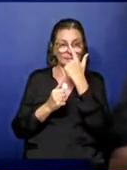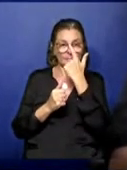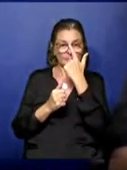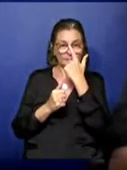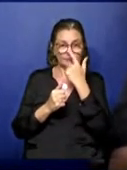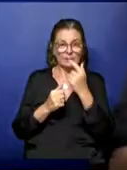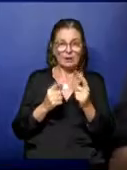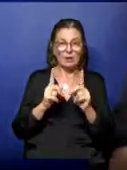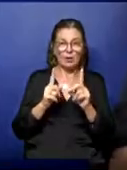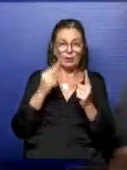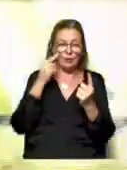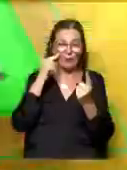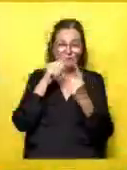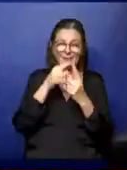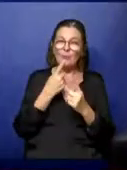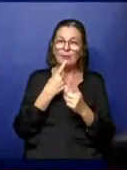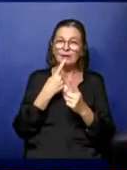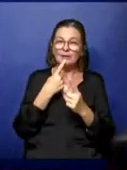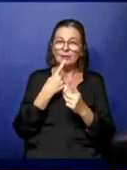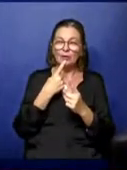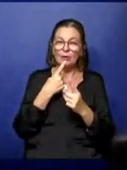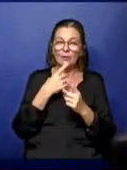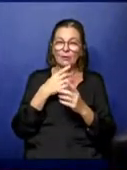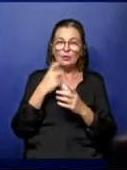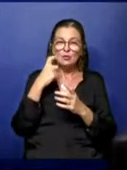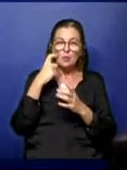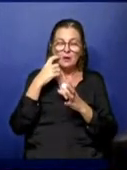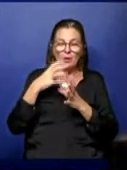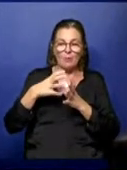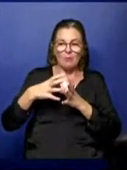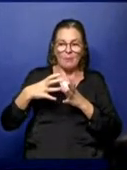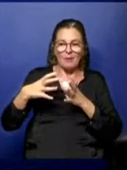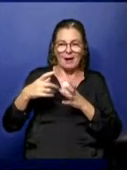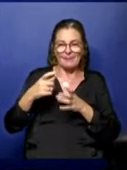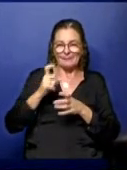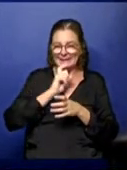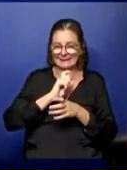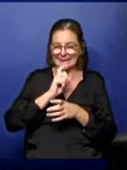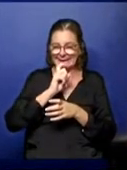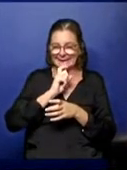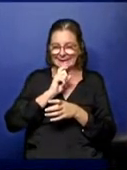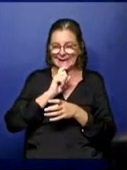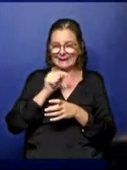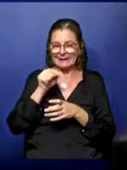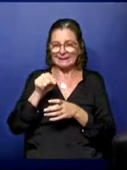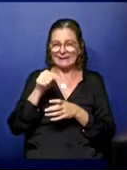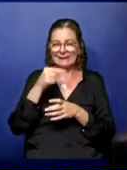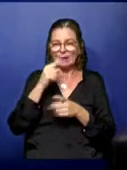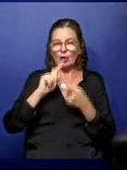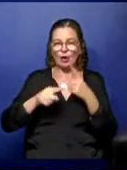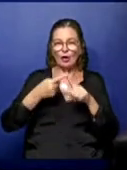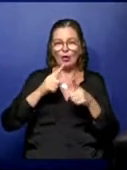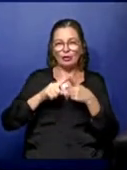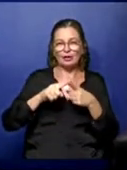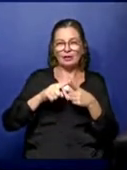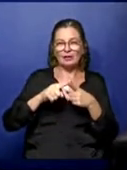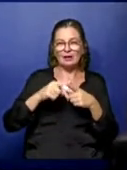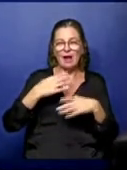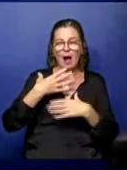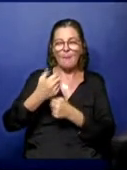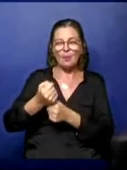fines políticos. Se inflaron los números de las iniciativas por parte de la Coordinadora Popular y